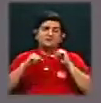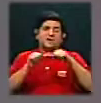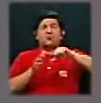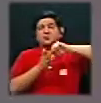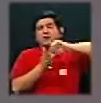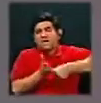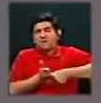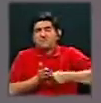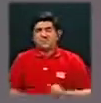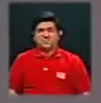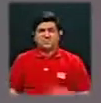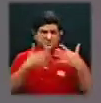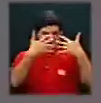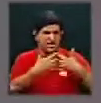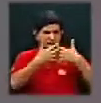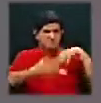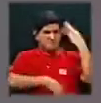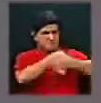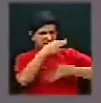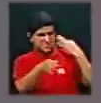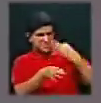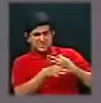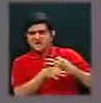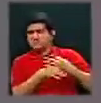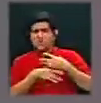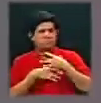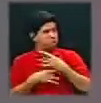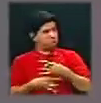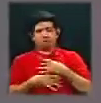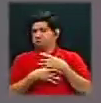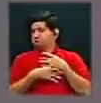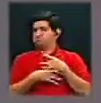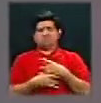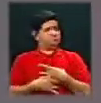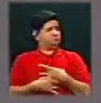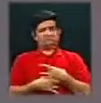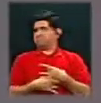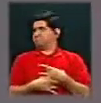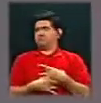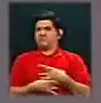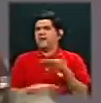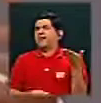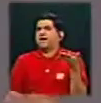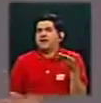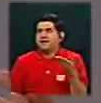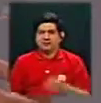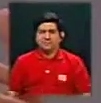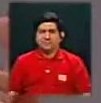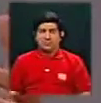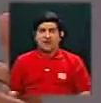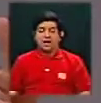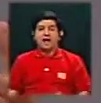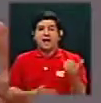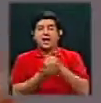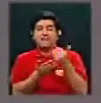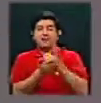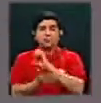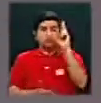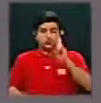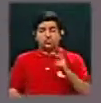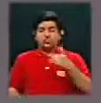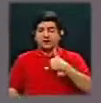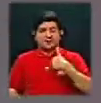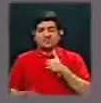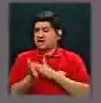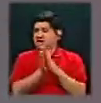en un tipo de empresas que no tienen ningún interés, porque realmente no lo tienen, en aprovechar los recursos que Costa Rica tiene,